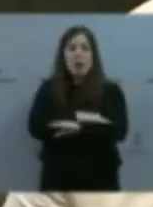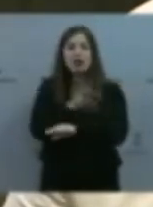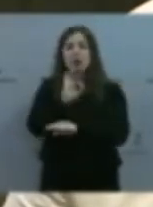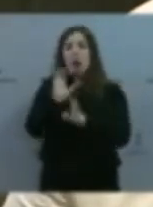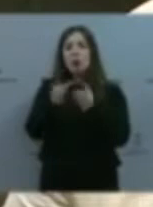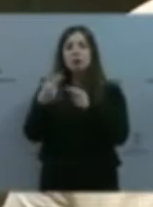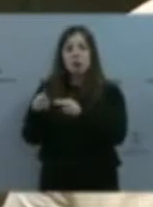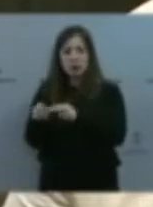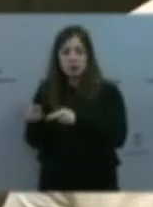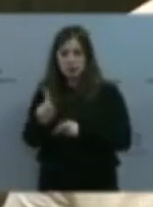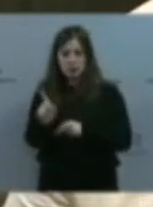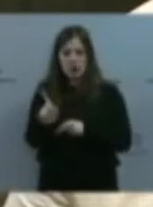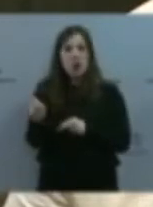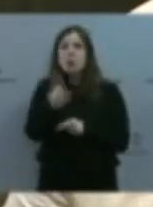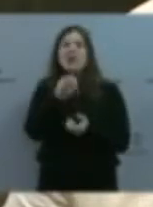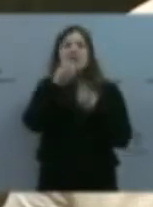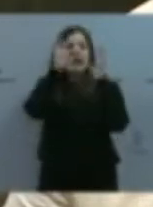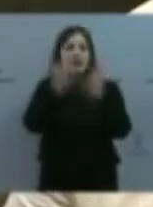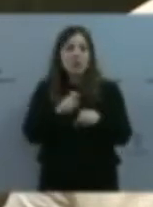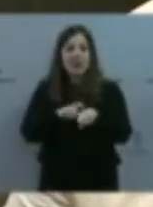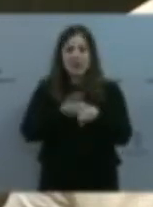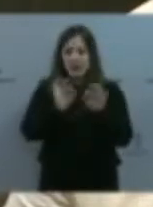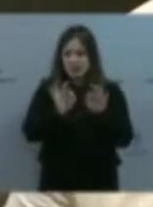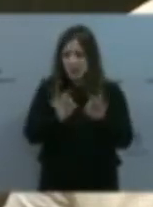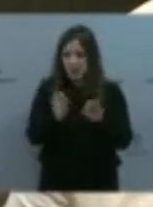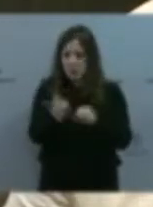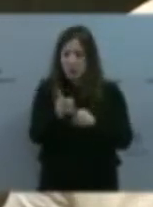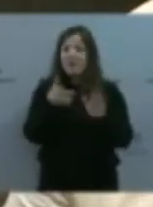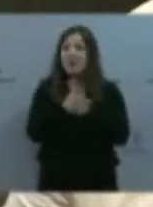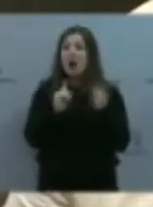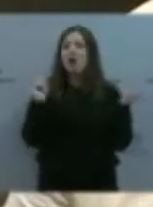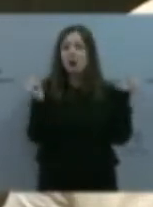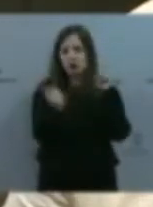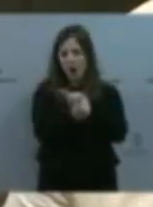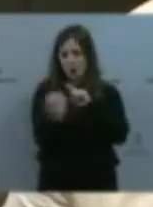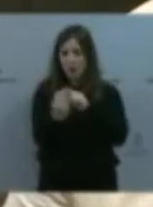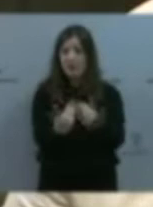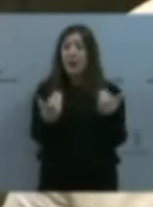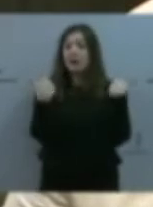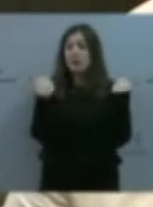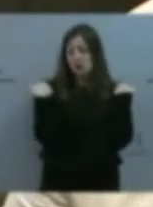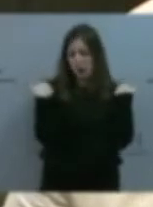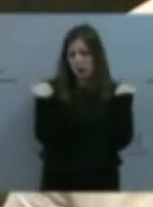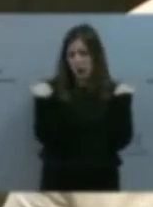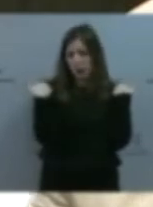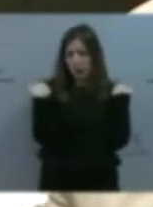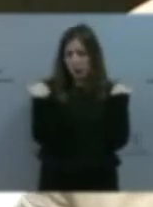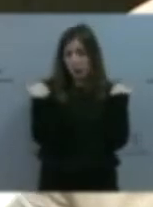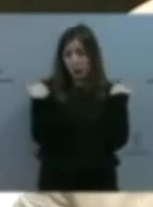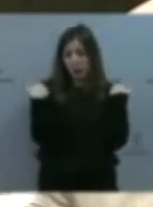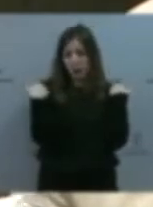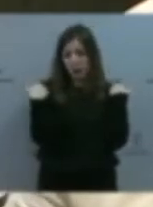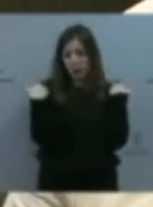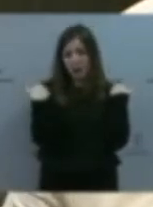esas características, más bien al contrario. La responsabilidad se disemina, sin por ello difuminarse, entre distintos